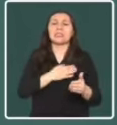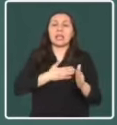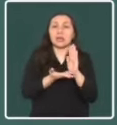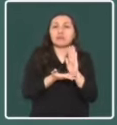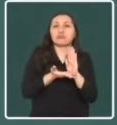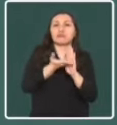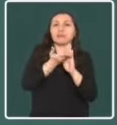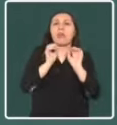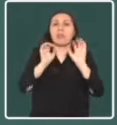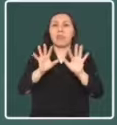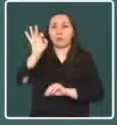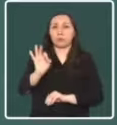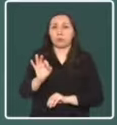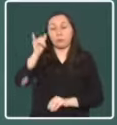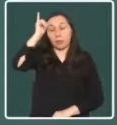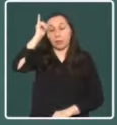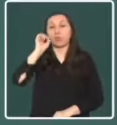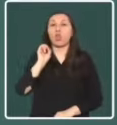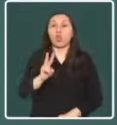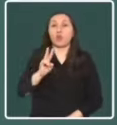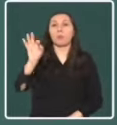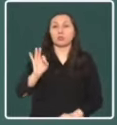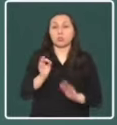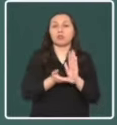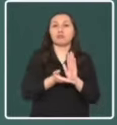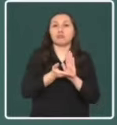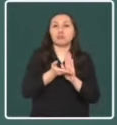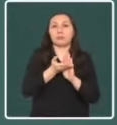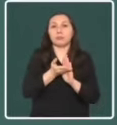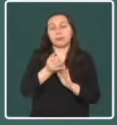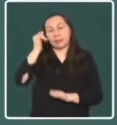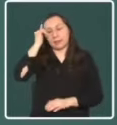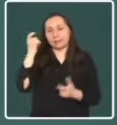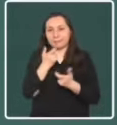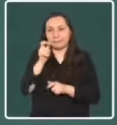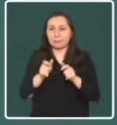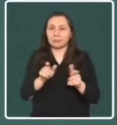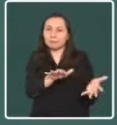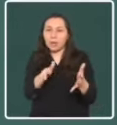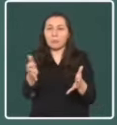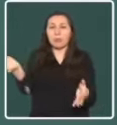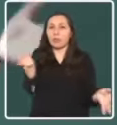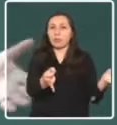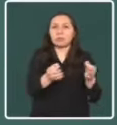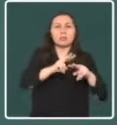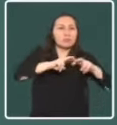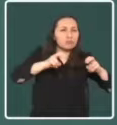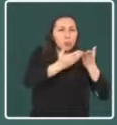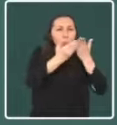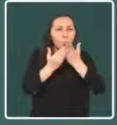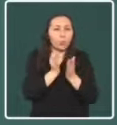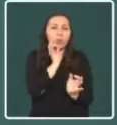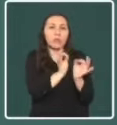un orden del 10%. Perdón, de un 2%. De un 2%. Esa es la proyección que hacen todos los